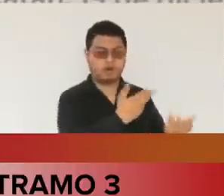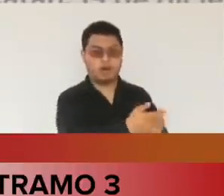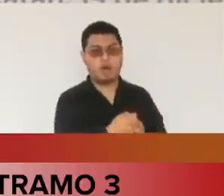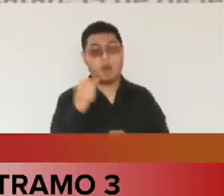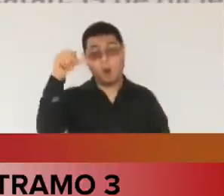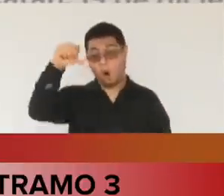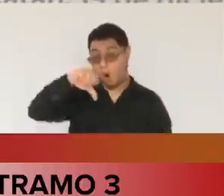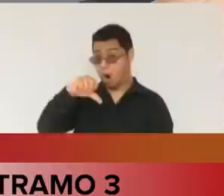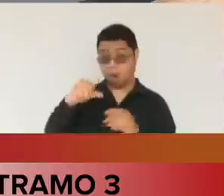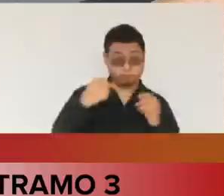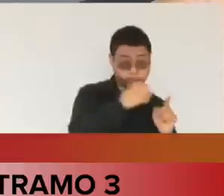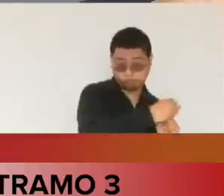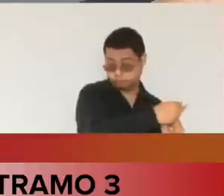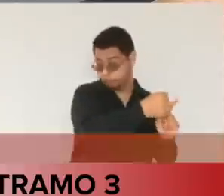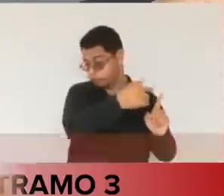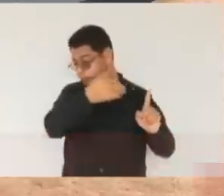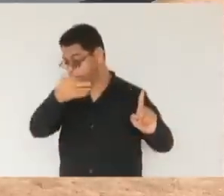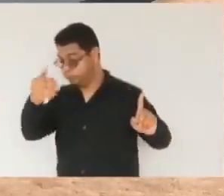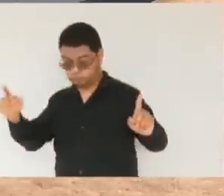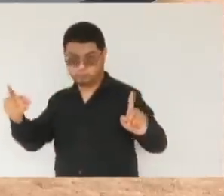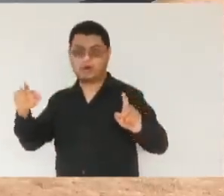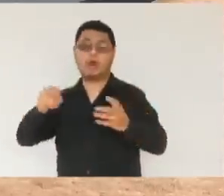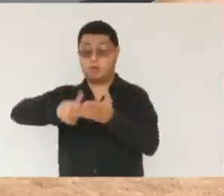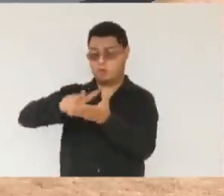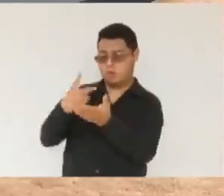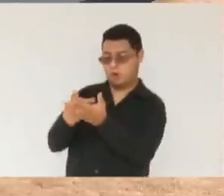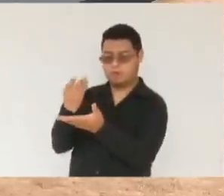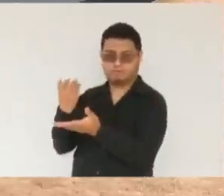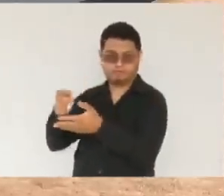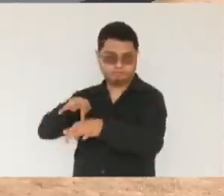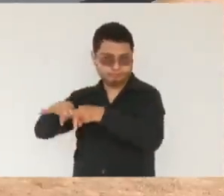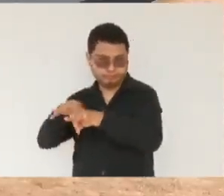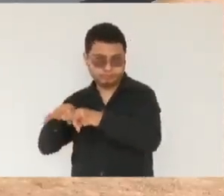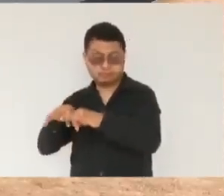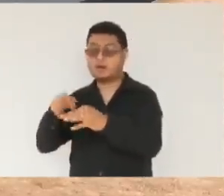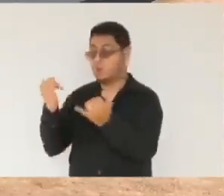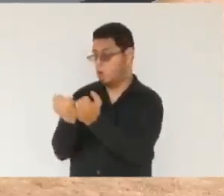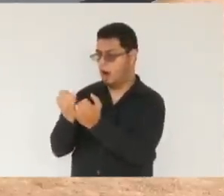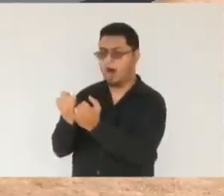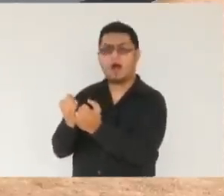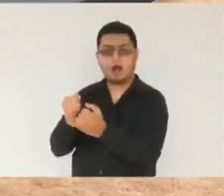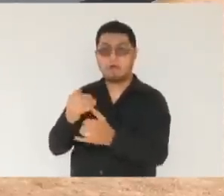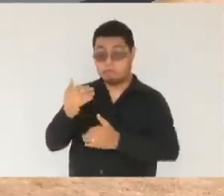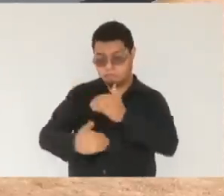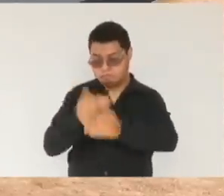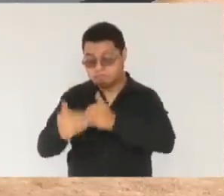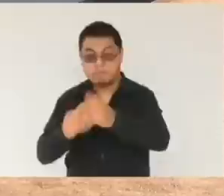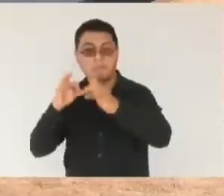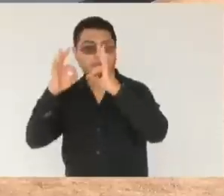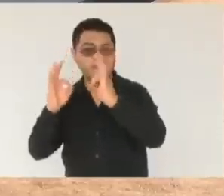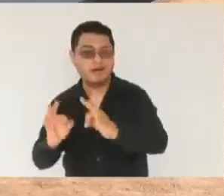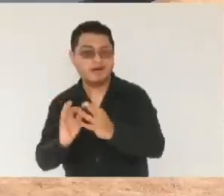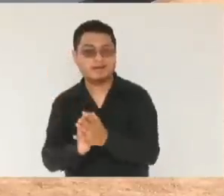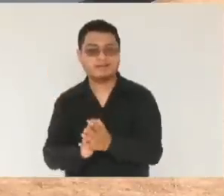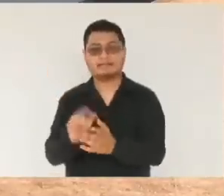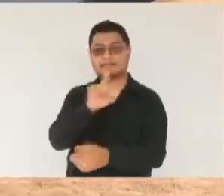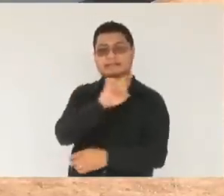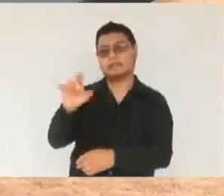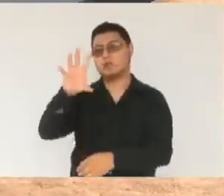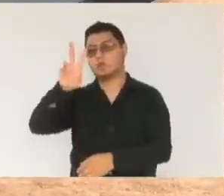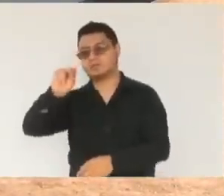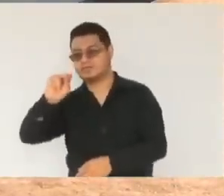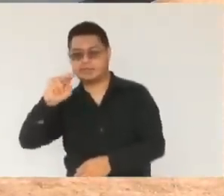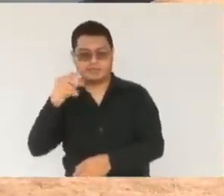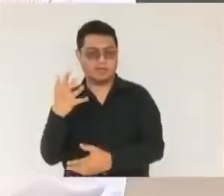turnos extendidos. La implementación del doble turno, aparte de un mayor rendimiento, llevará consigo la generación de 180 puestos de